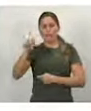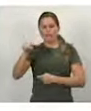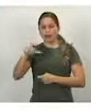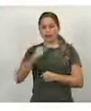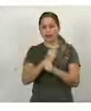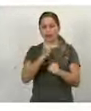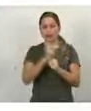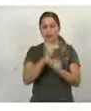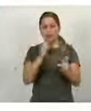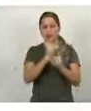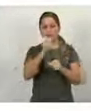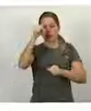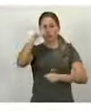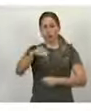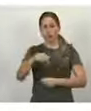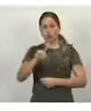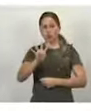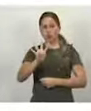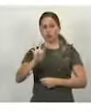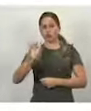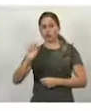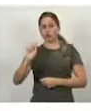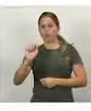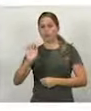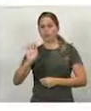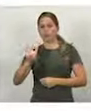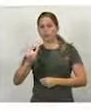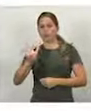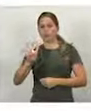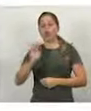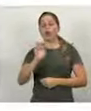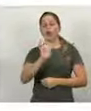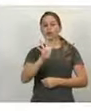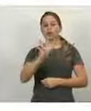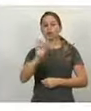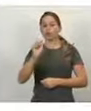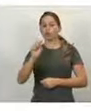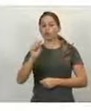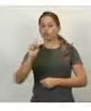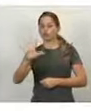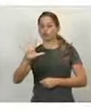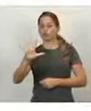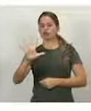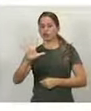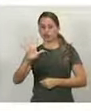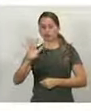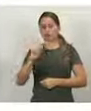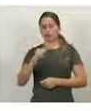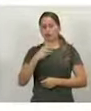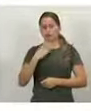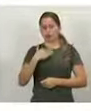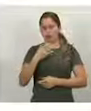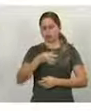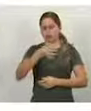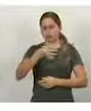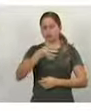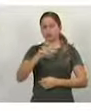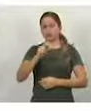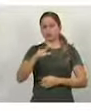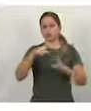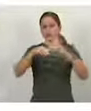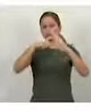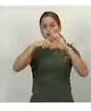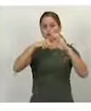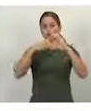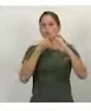en el encuentro de hoy, el 4.4 y el 4.5, que como siempre, sus